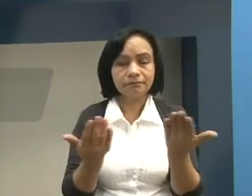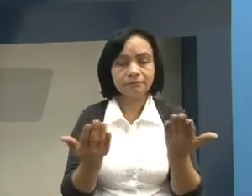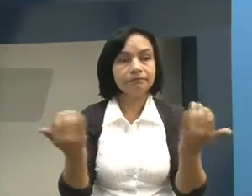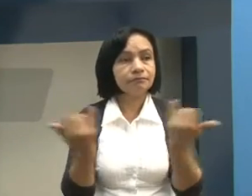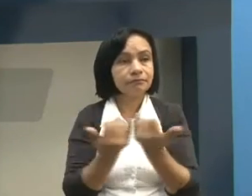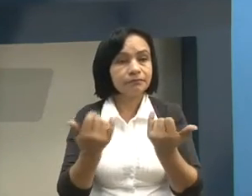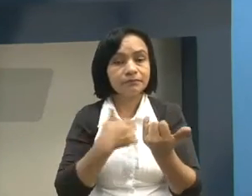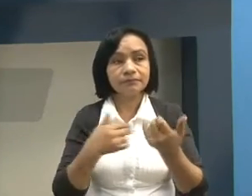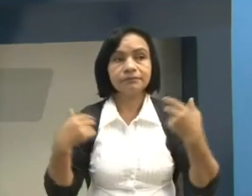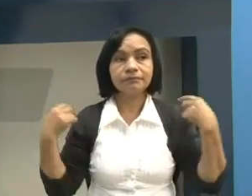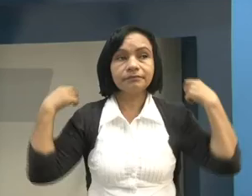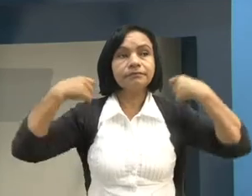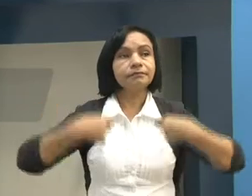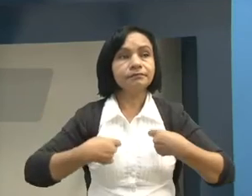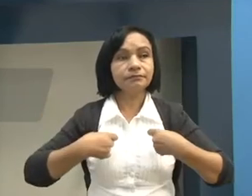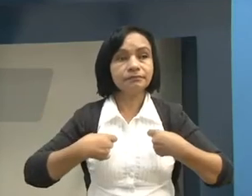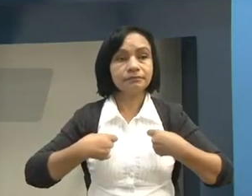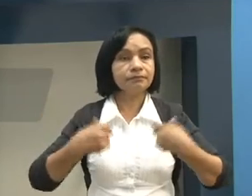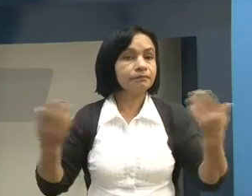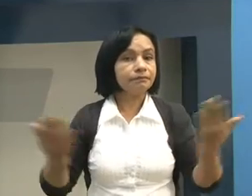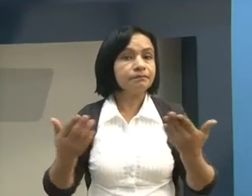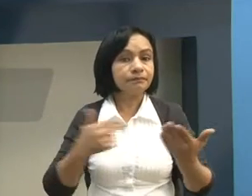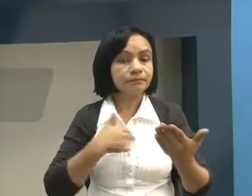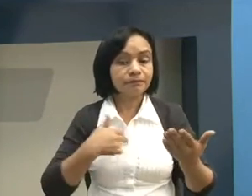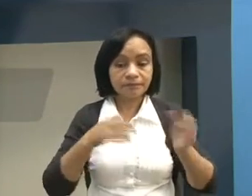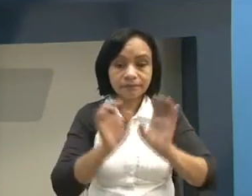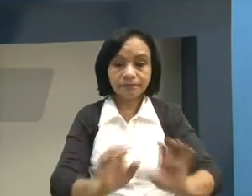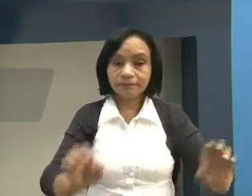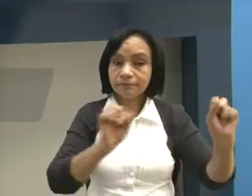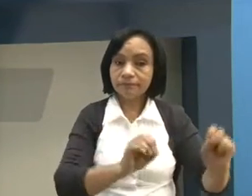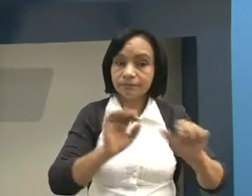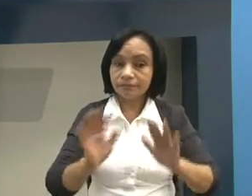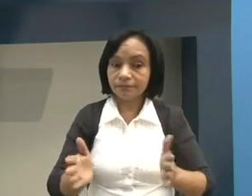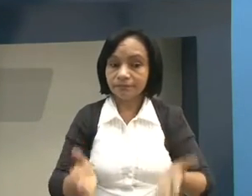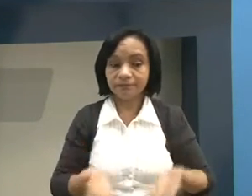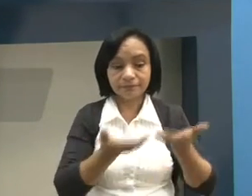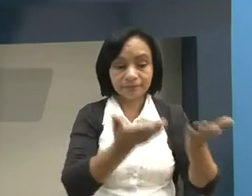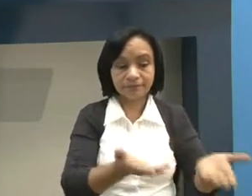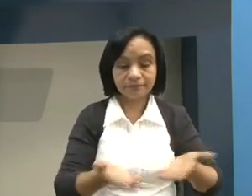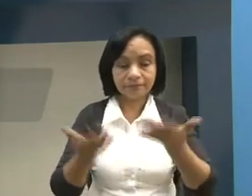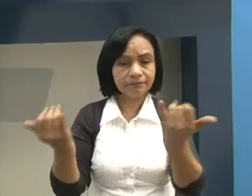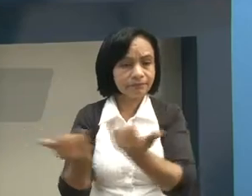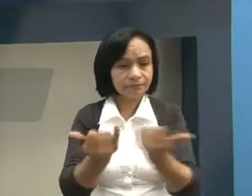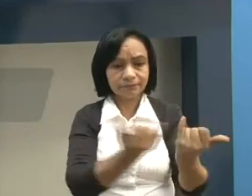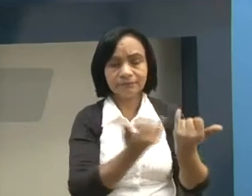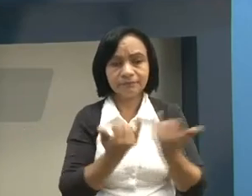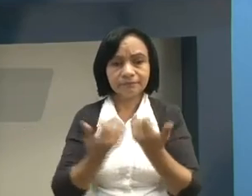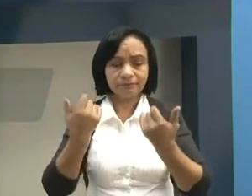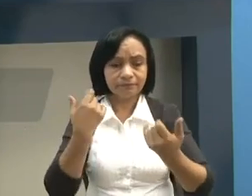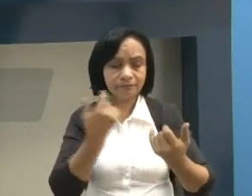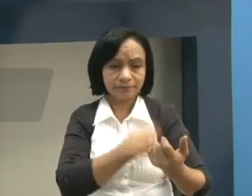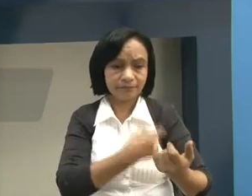lo mismo con la mochila escolar. O sea, sí. ¿Cómo le garantizamos a los niños y niñas para que todos tengan la misma oportunidad y estén en las